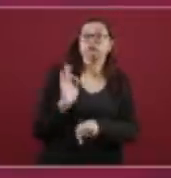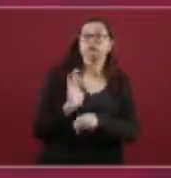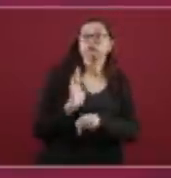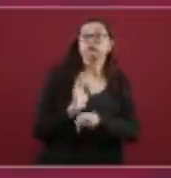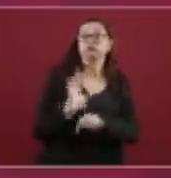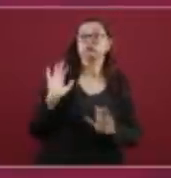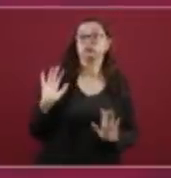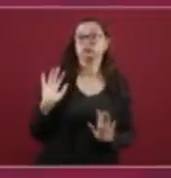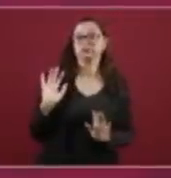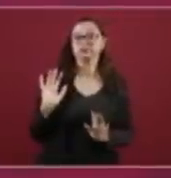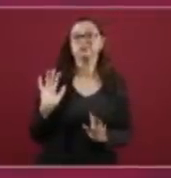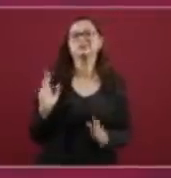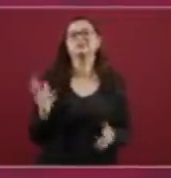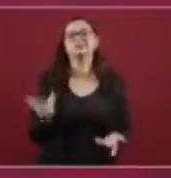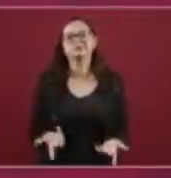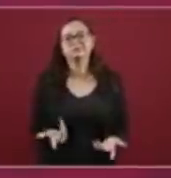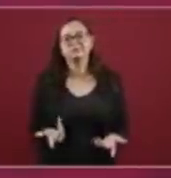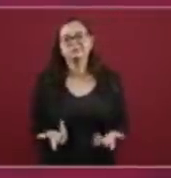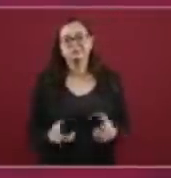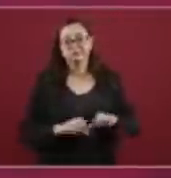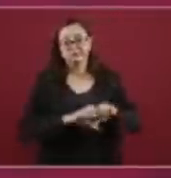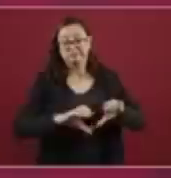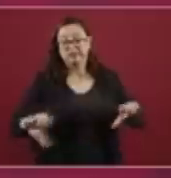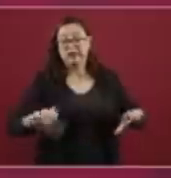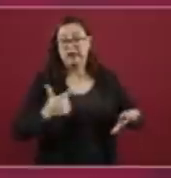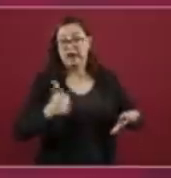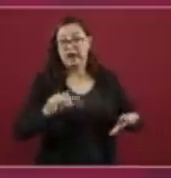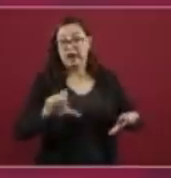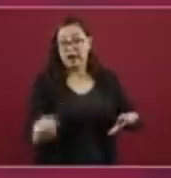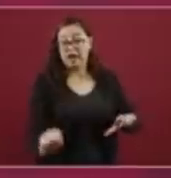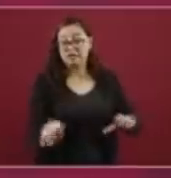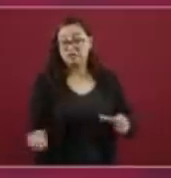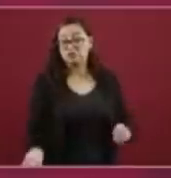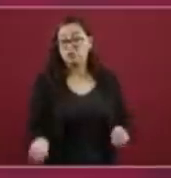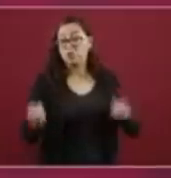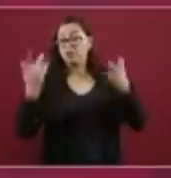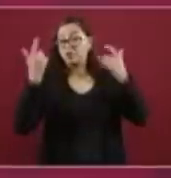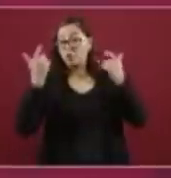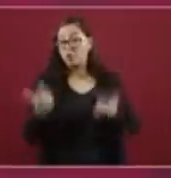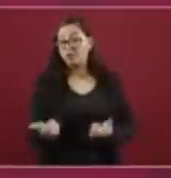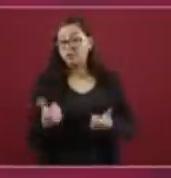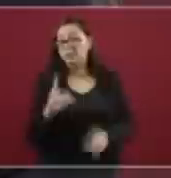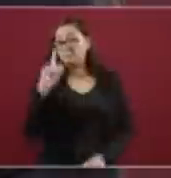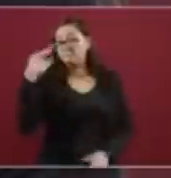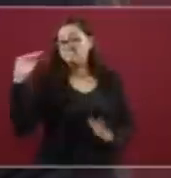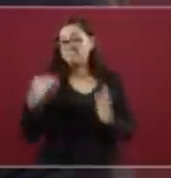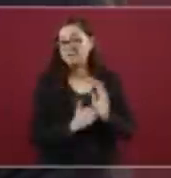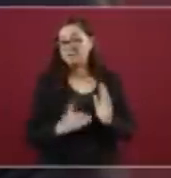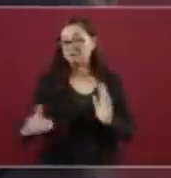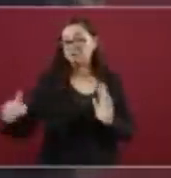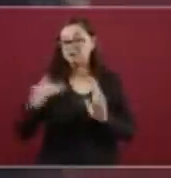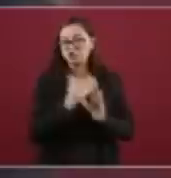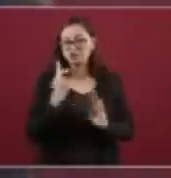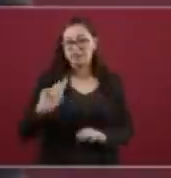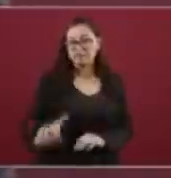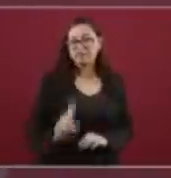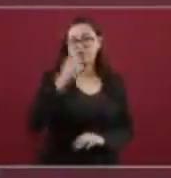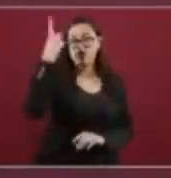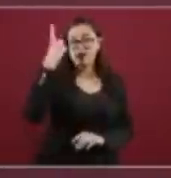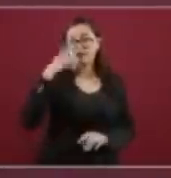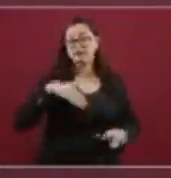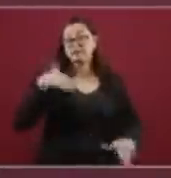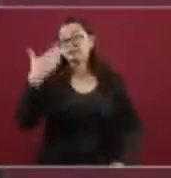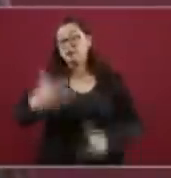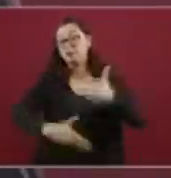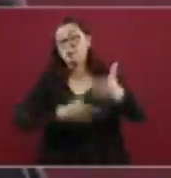Si un gasoducto cuesta $1,000 millones, se va a terminar pagando